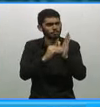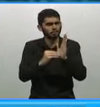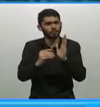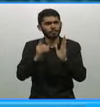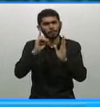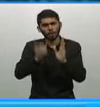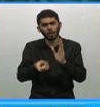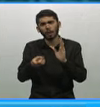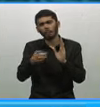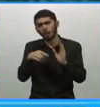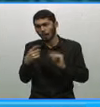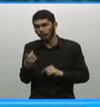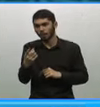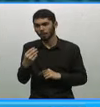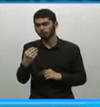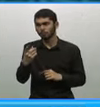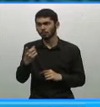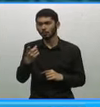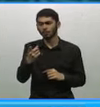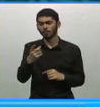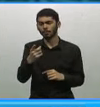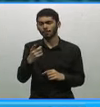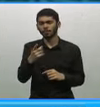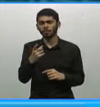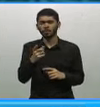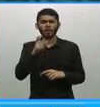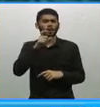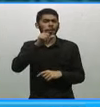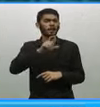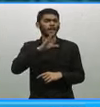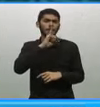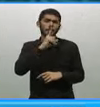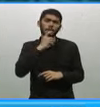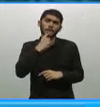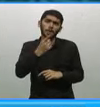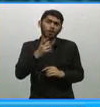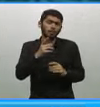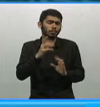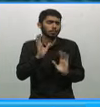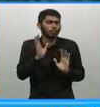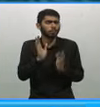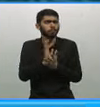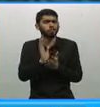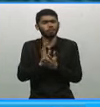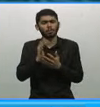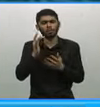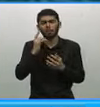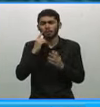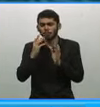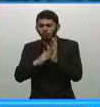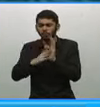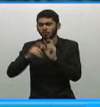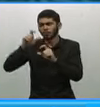Román, la posibilidad, no solo, él lo decía en la conferencia de prensa, la posibilidad no solo de ver jugar y de